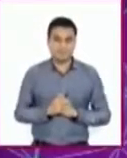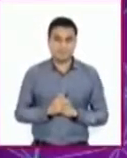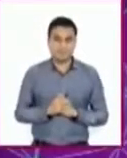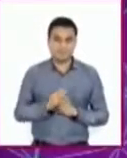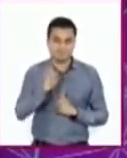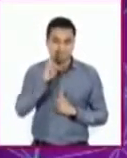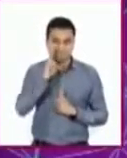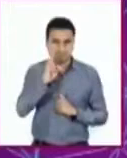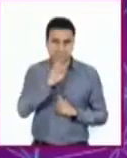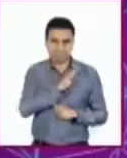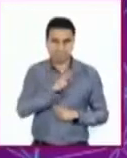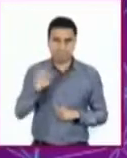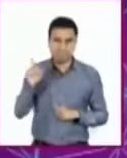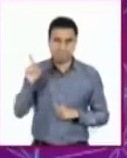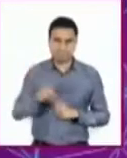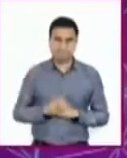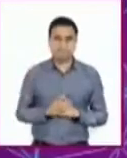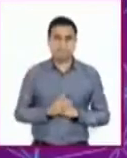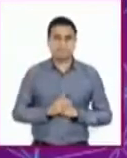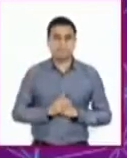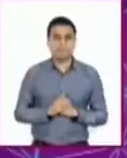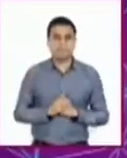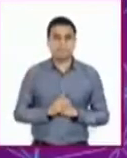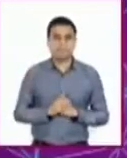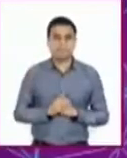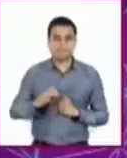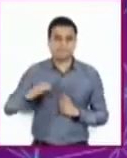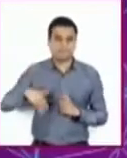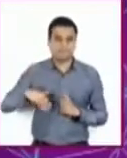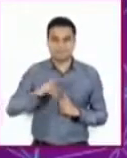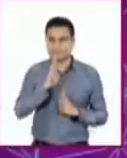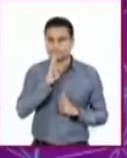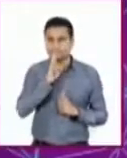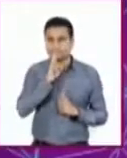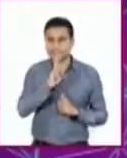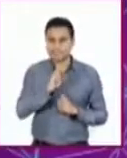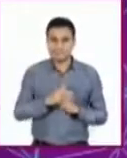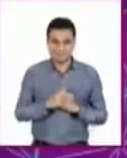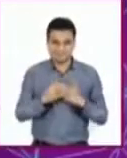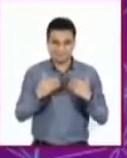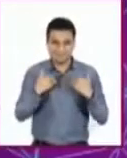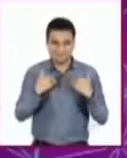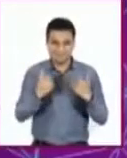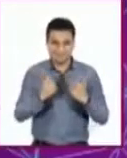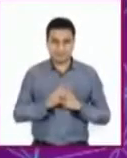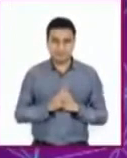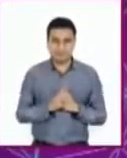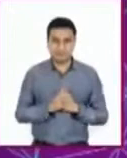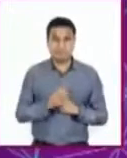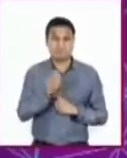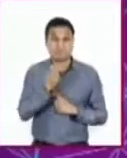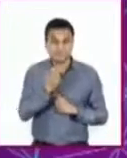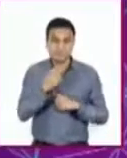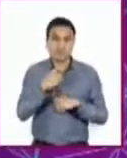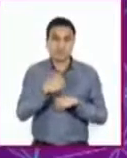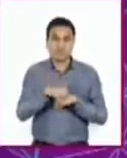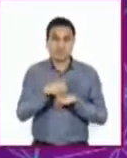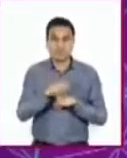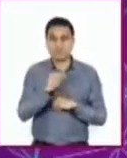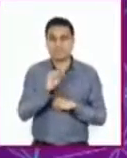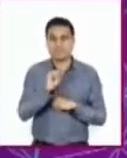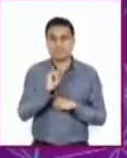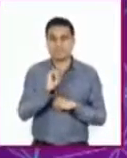Como pueden ver, en los resultados anteriores obtuvimos números simétricos. Esto sucede ya que